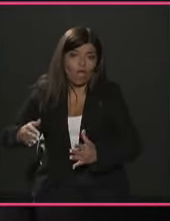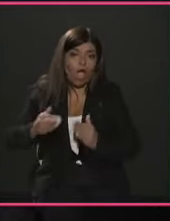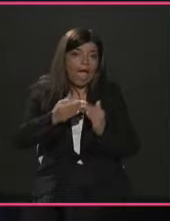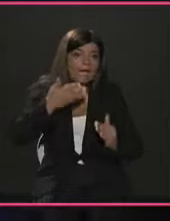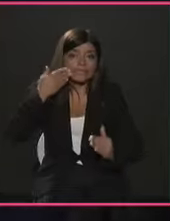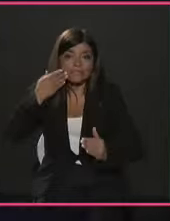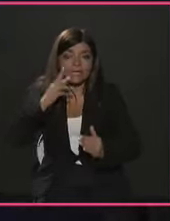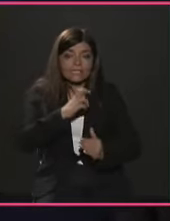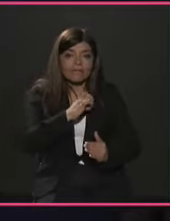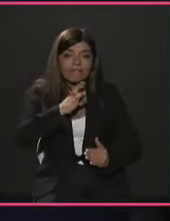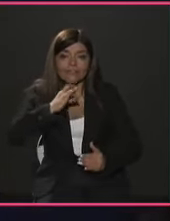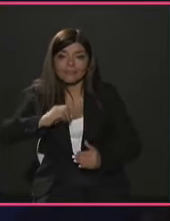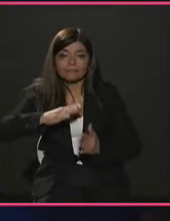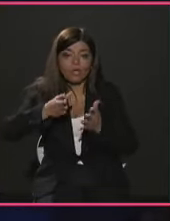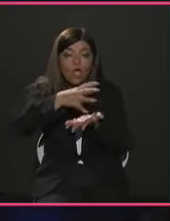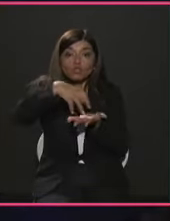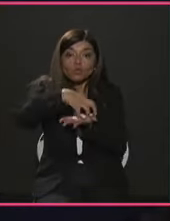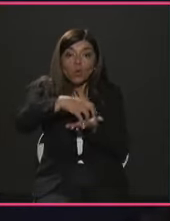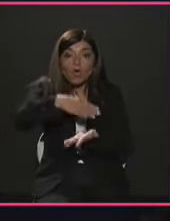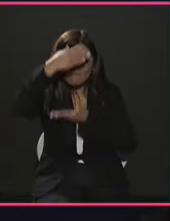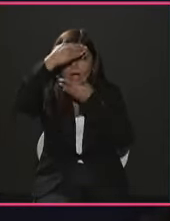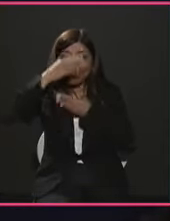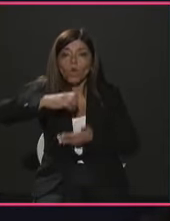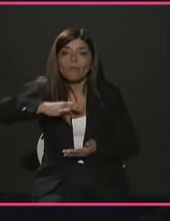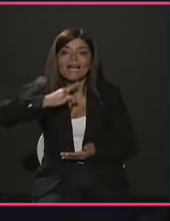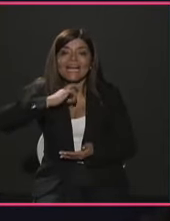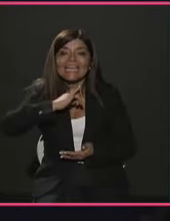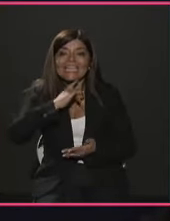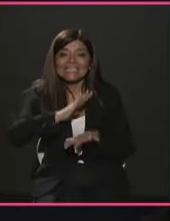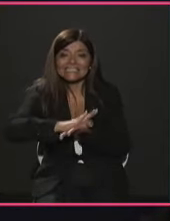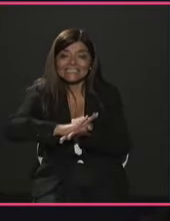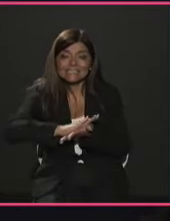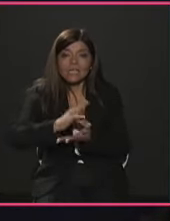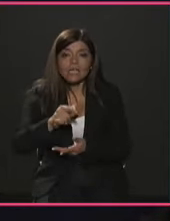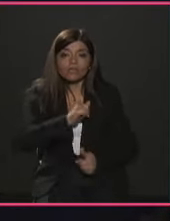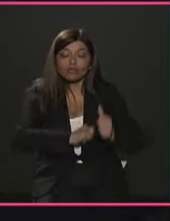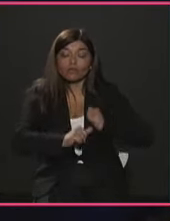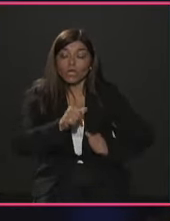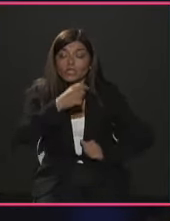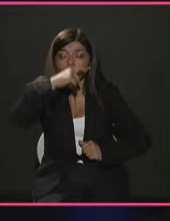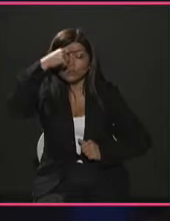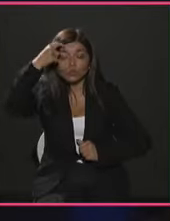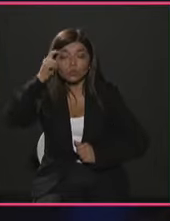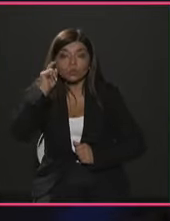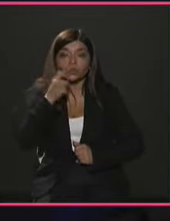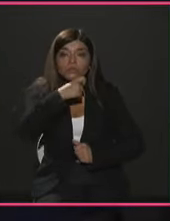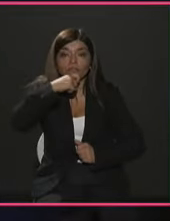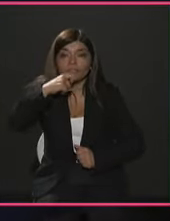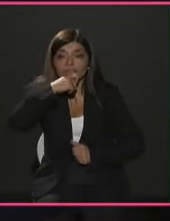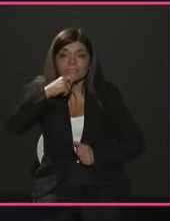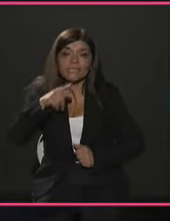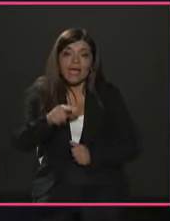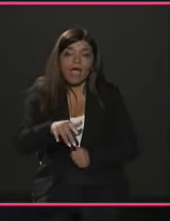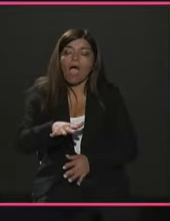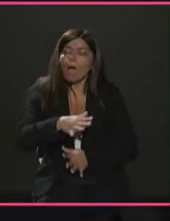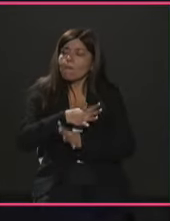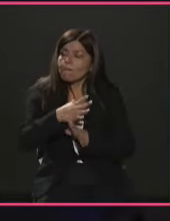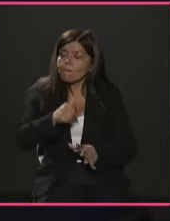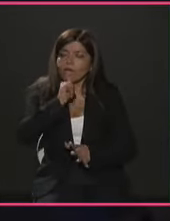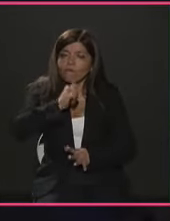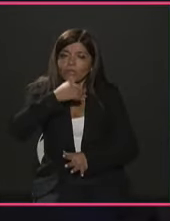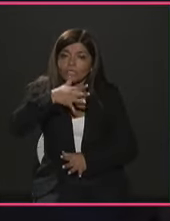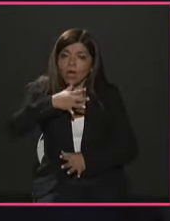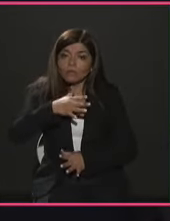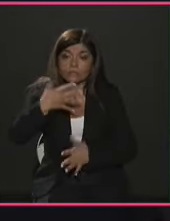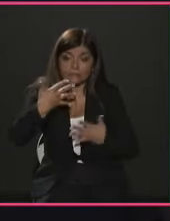Blanca rabate y marraquech están sufriendo de esta crisis hídrica porque estamos viendo que hay sequías muy dramáticas ya